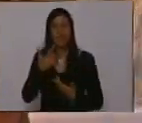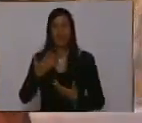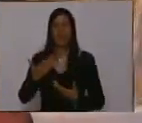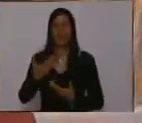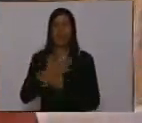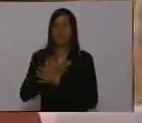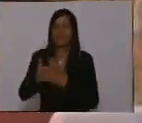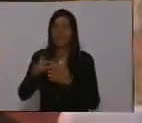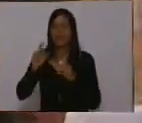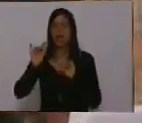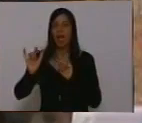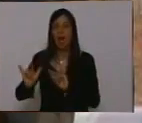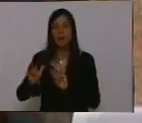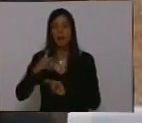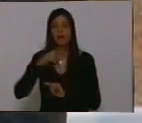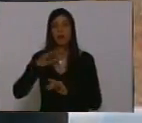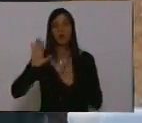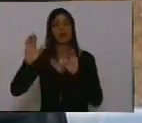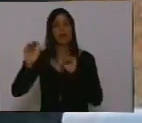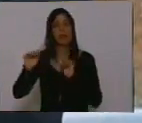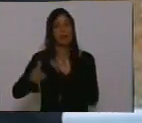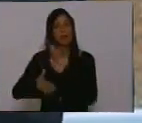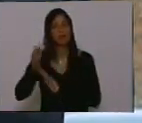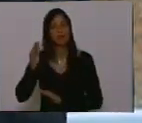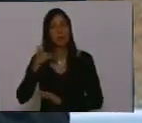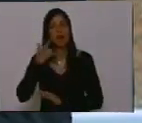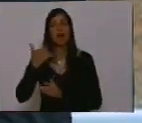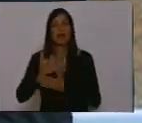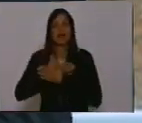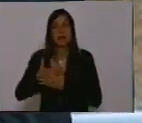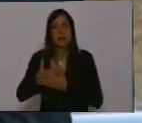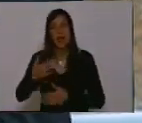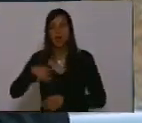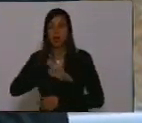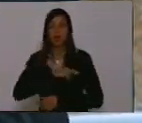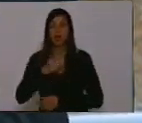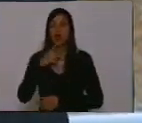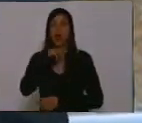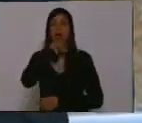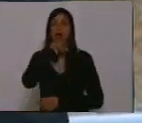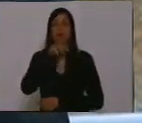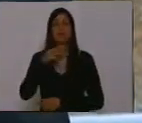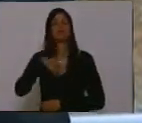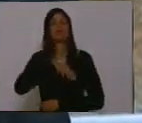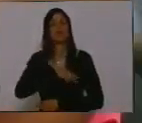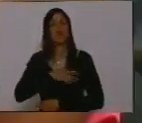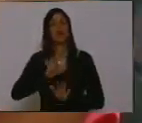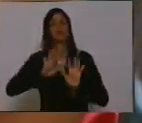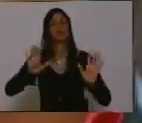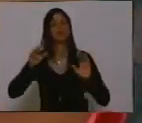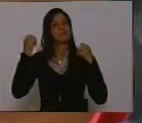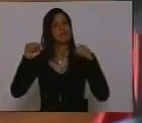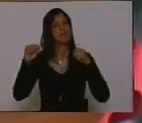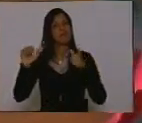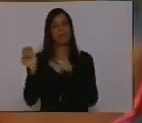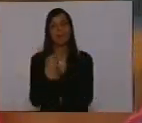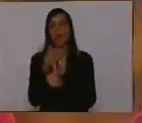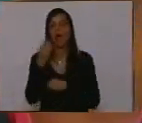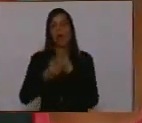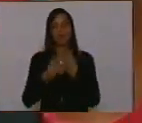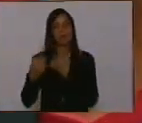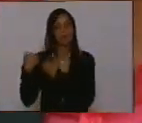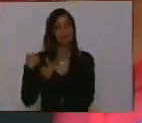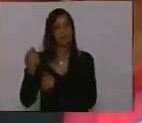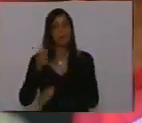nos pueda despedir con ilusión y todos nosotros podamos decir que hemos cumplido nuestro deber con